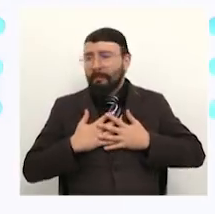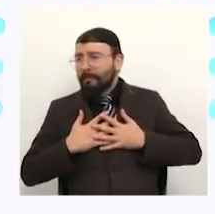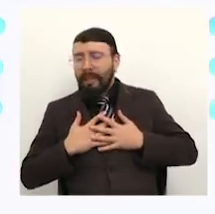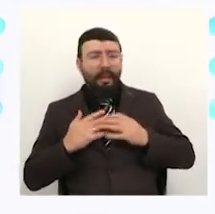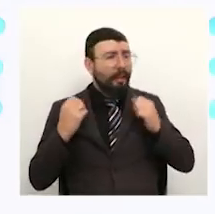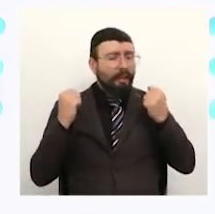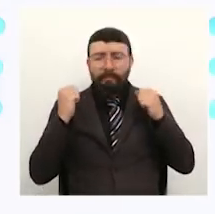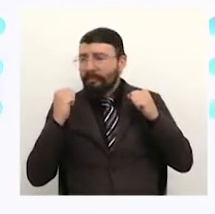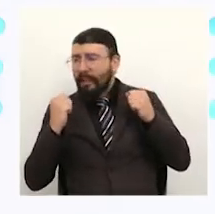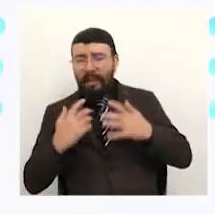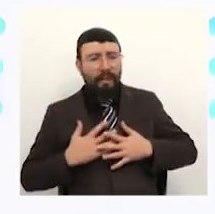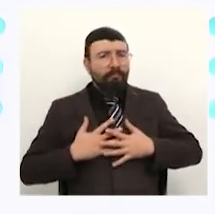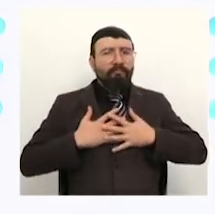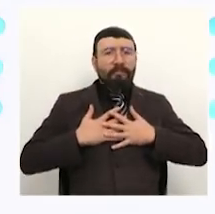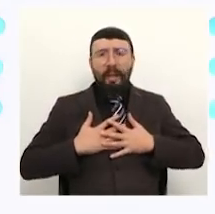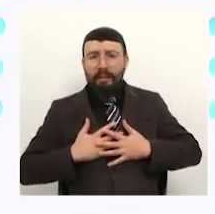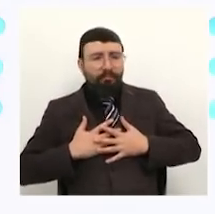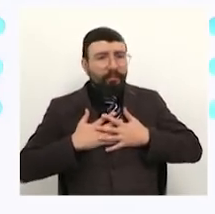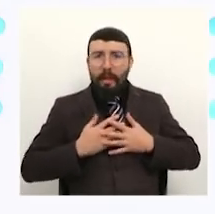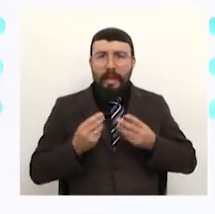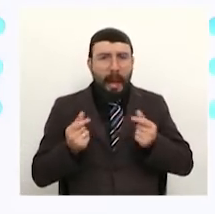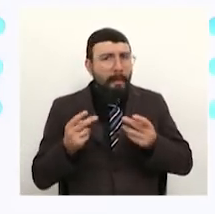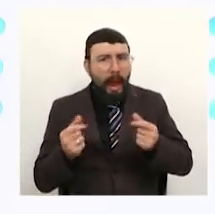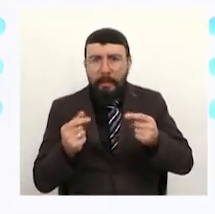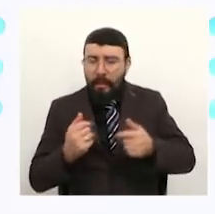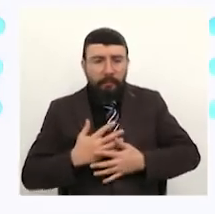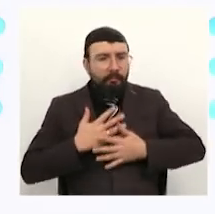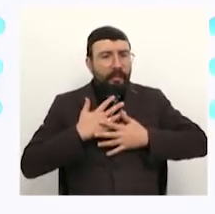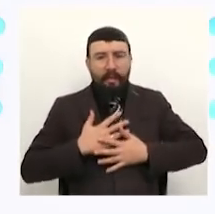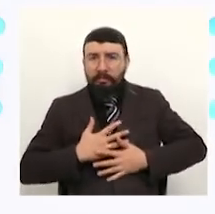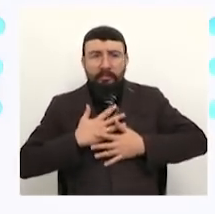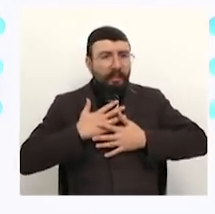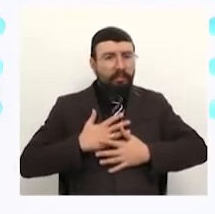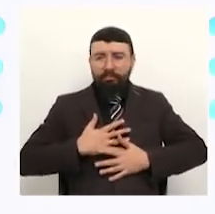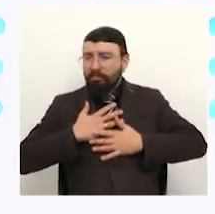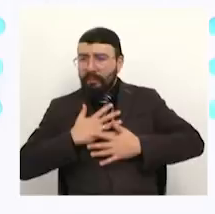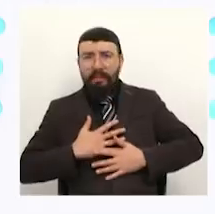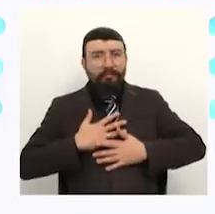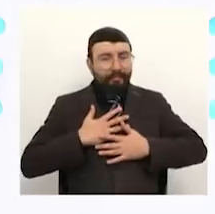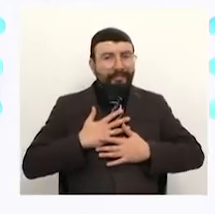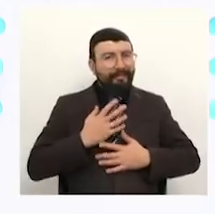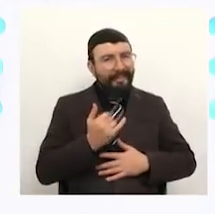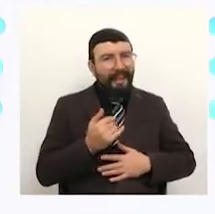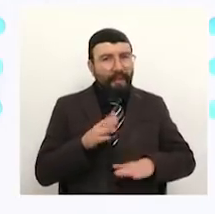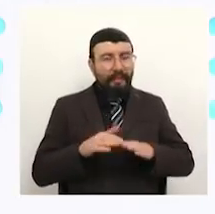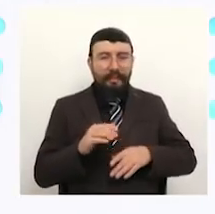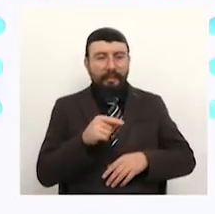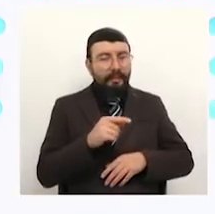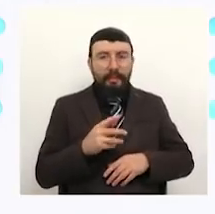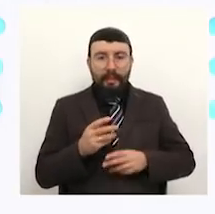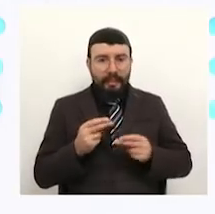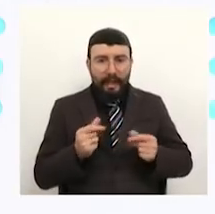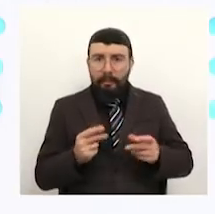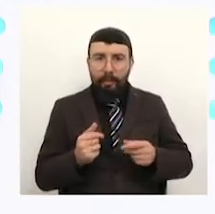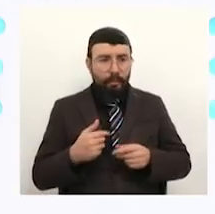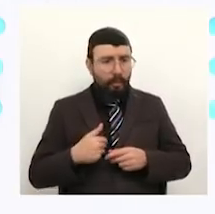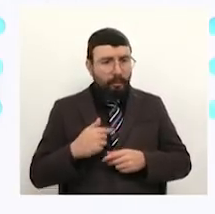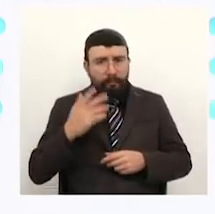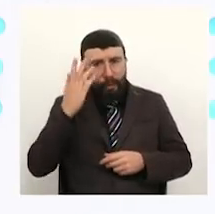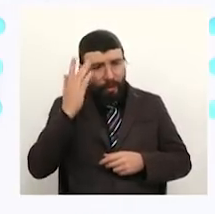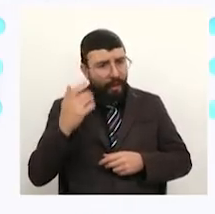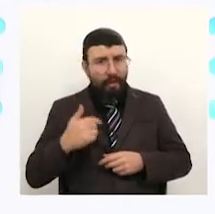producen una cosa que ya me pre ventilación que es un aumento involuntario de la frecuencia respiratoria sin una causa